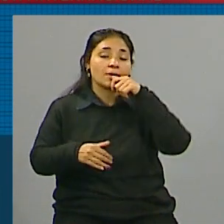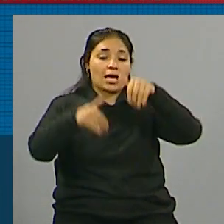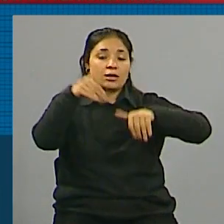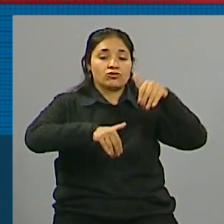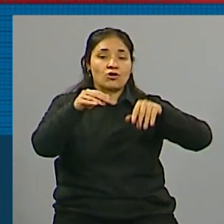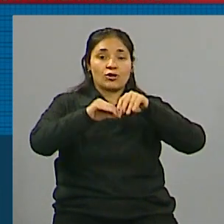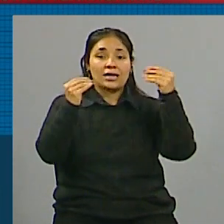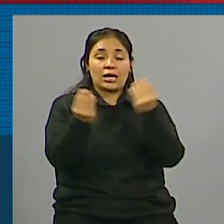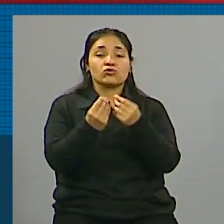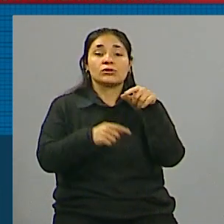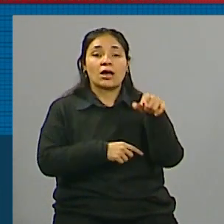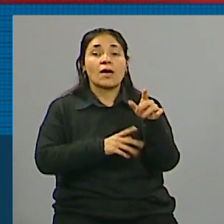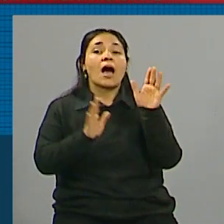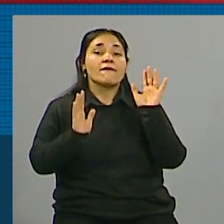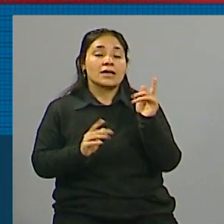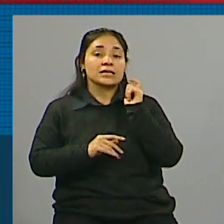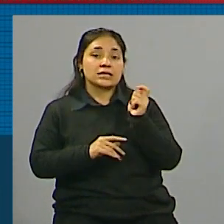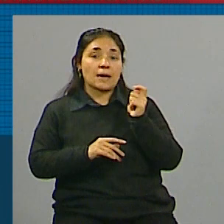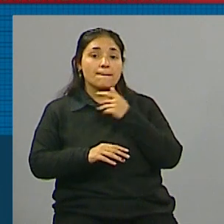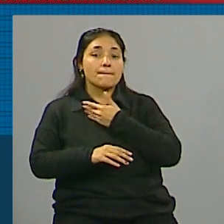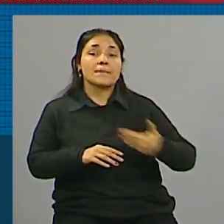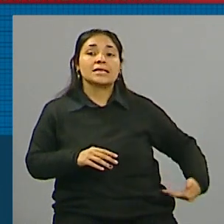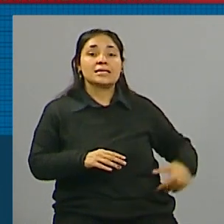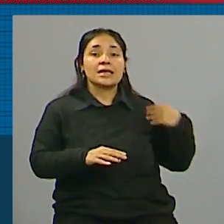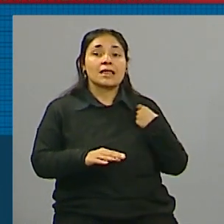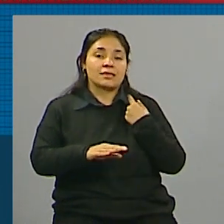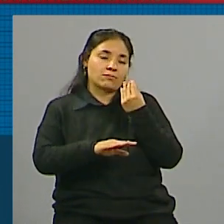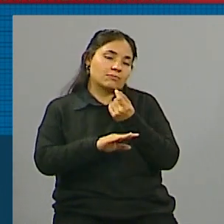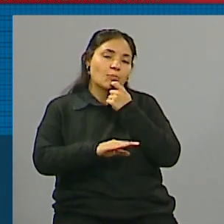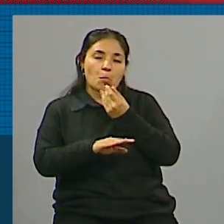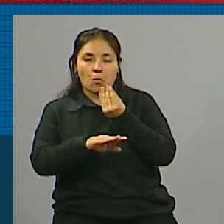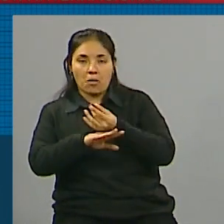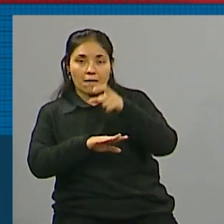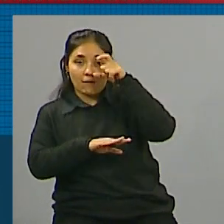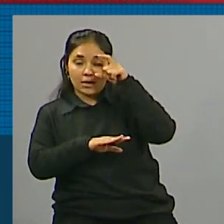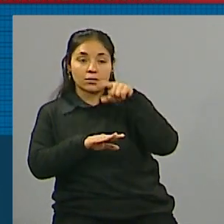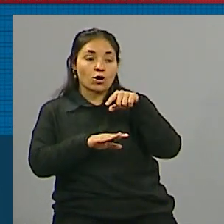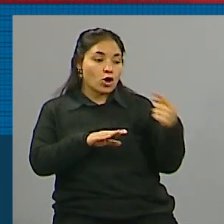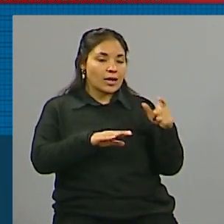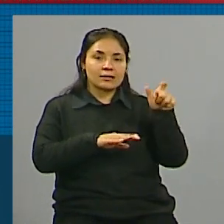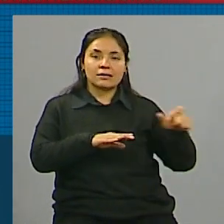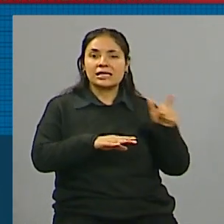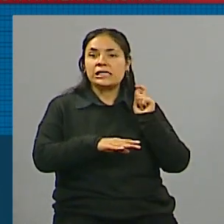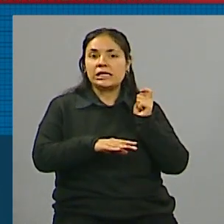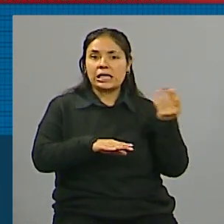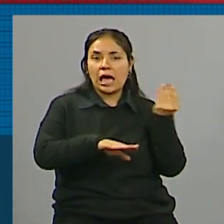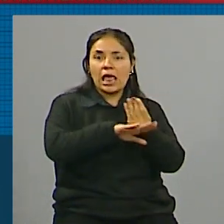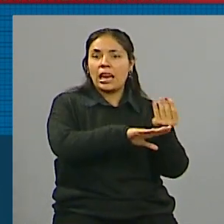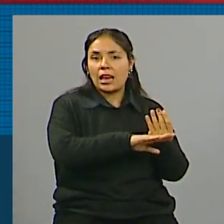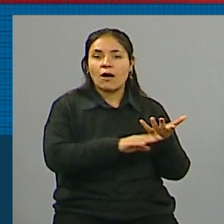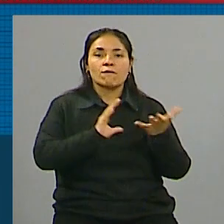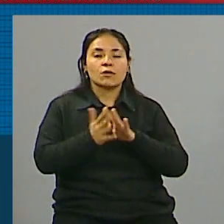los actores, quién pueda ser el potencial presidente de los Estados Unidos en relación a una propuesta concreta para la salida de este